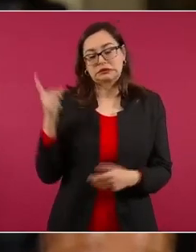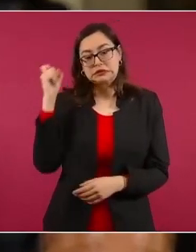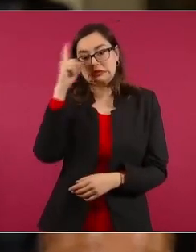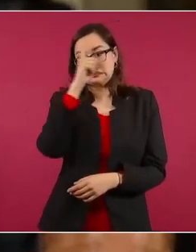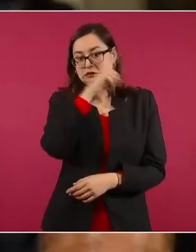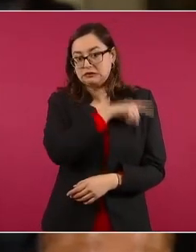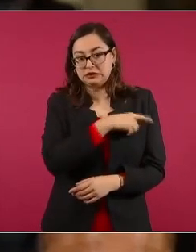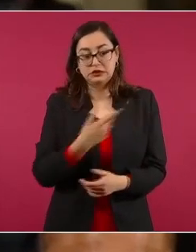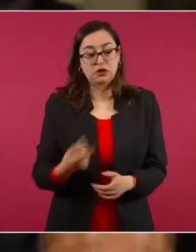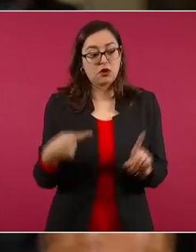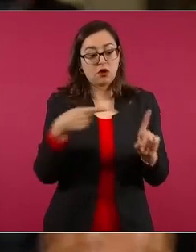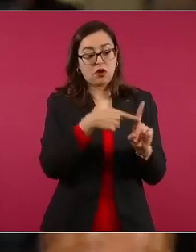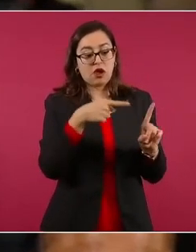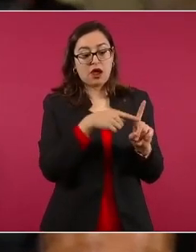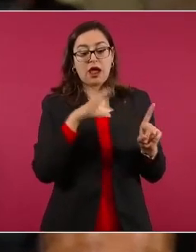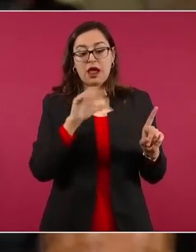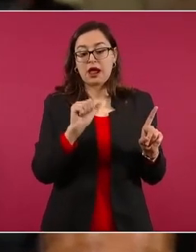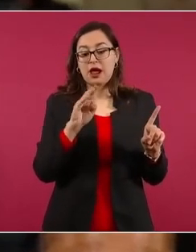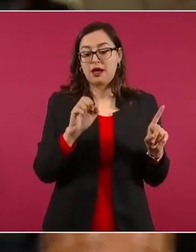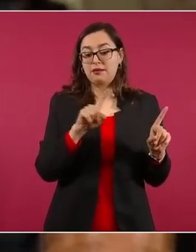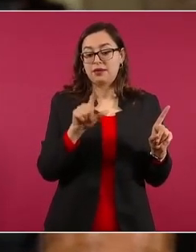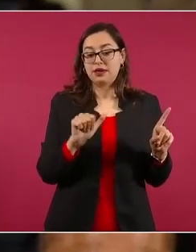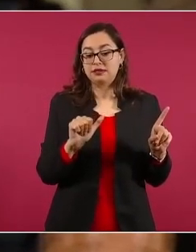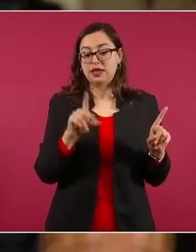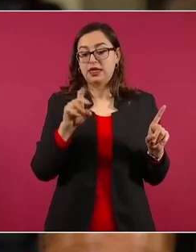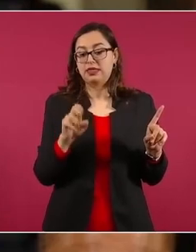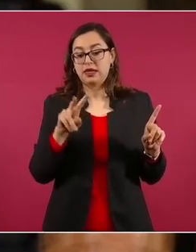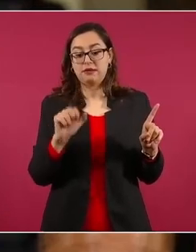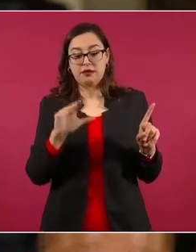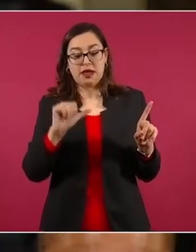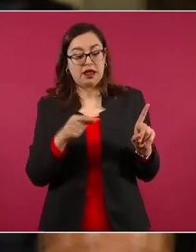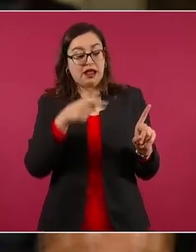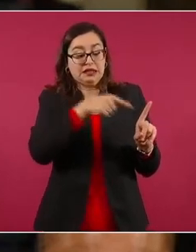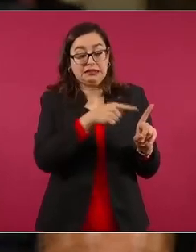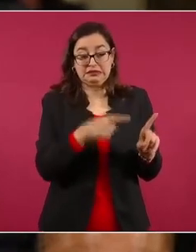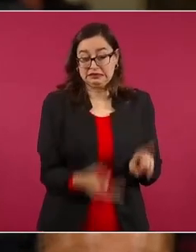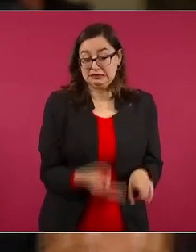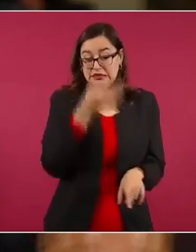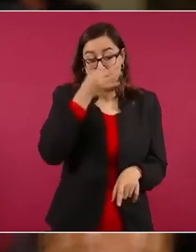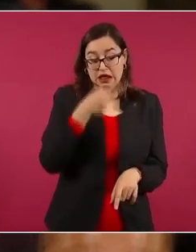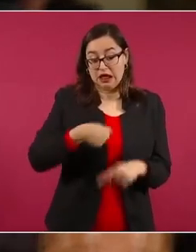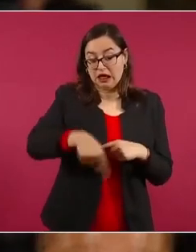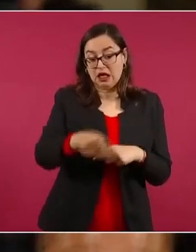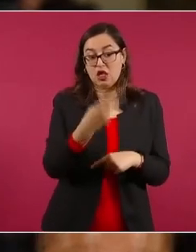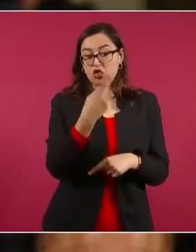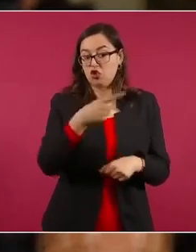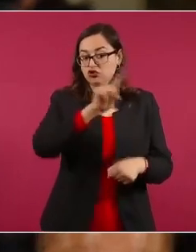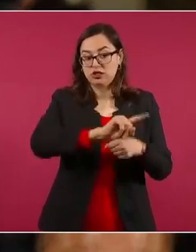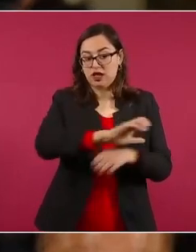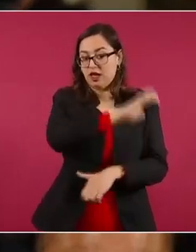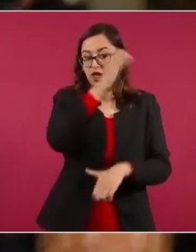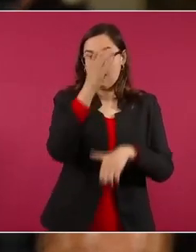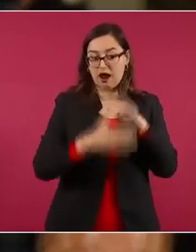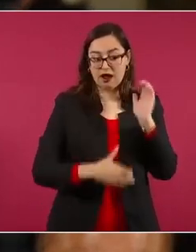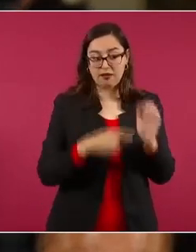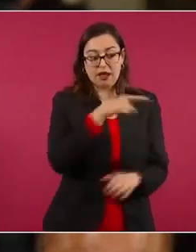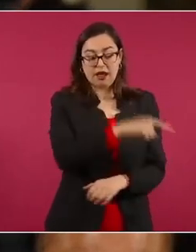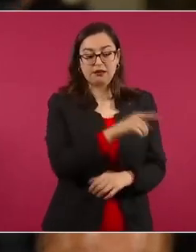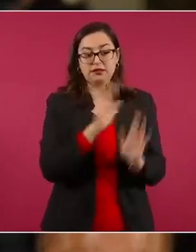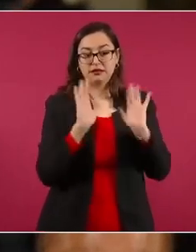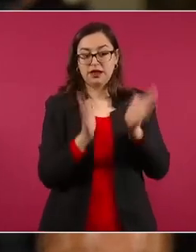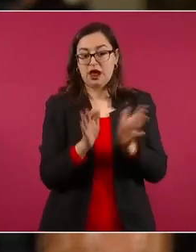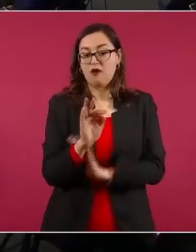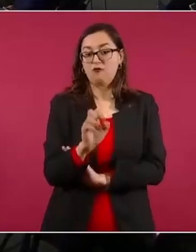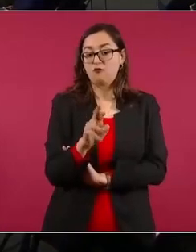las próximas 36 horas se le acaba el fuero constitucional y se convierte nuevamente en un ciudadano normal, se